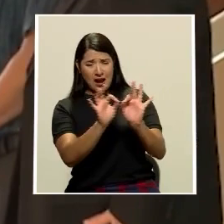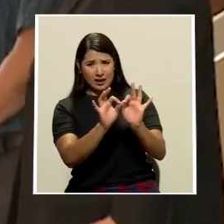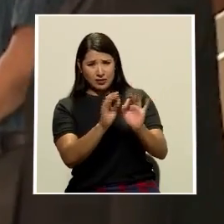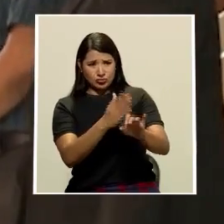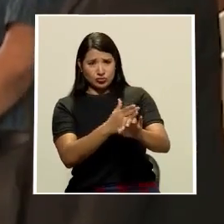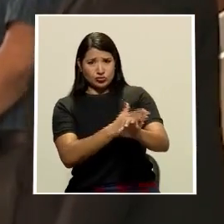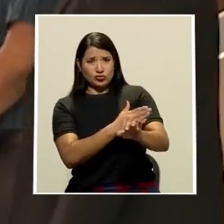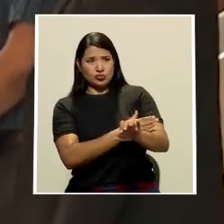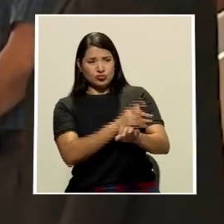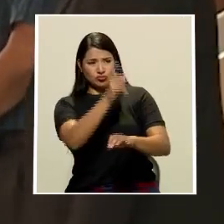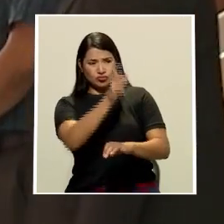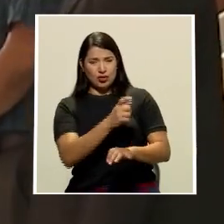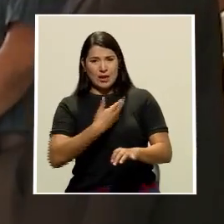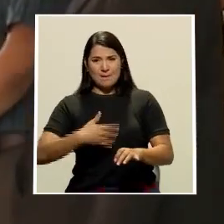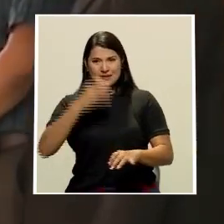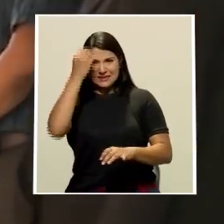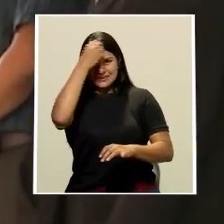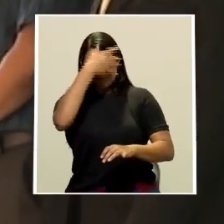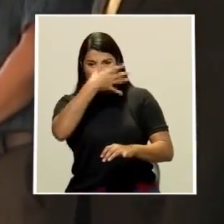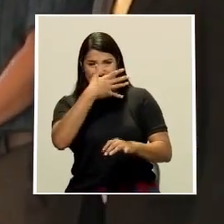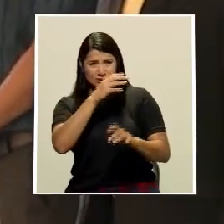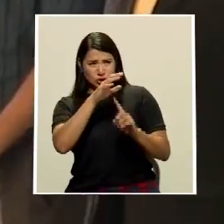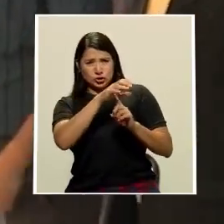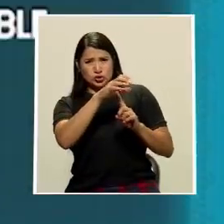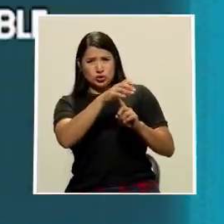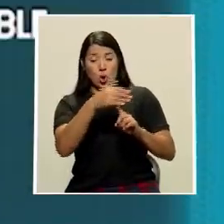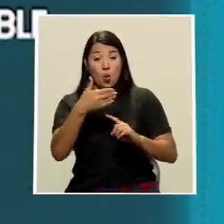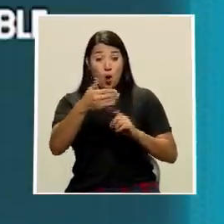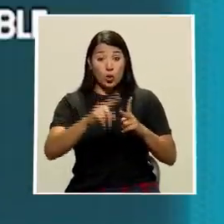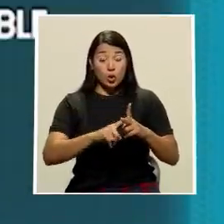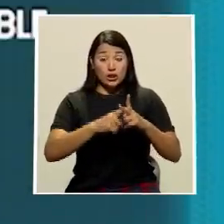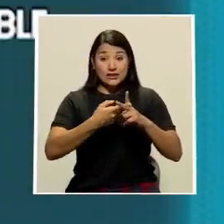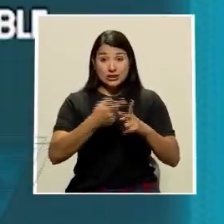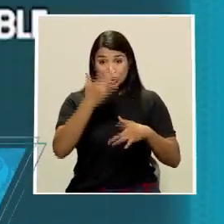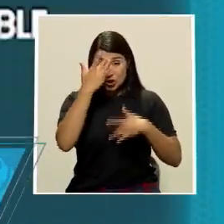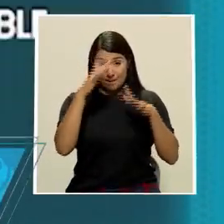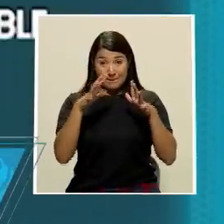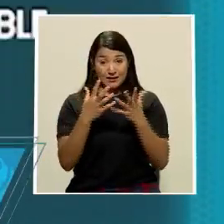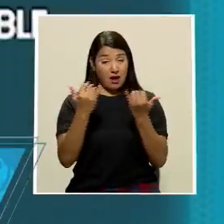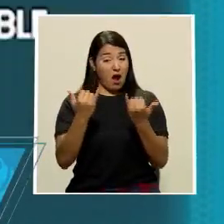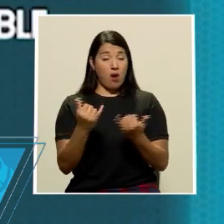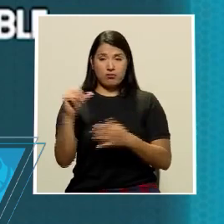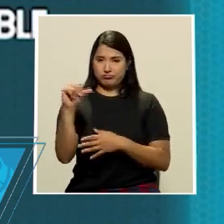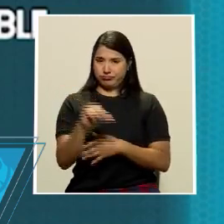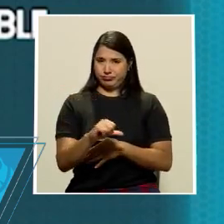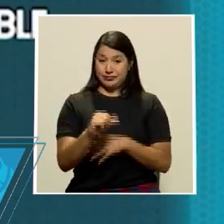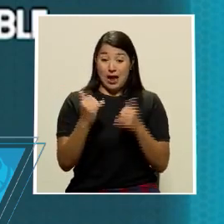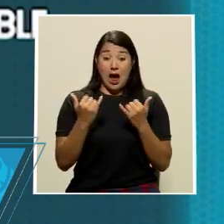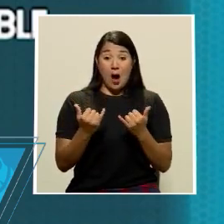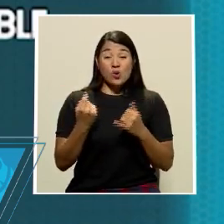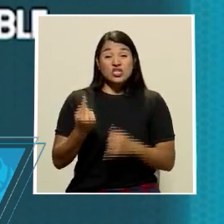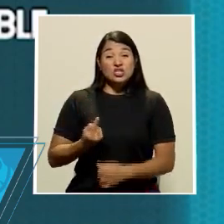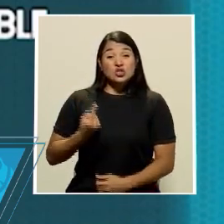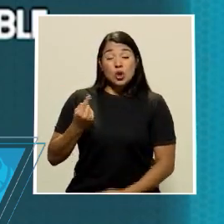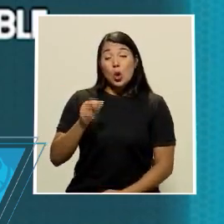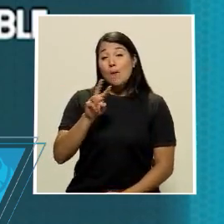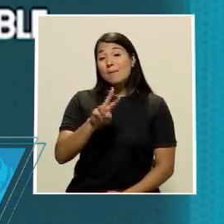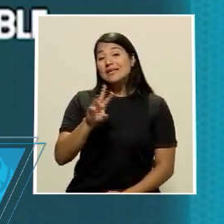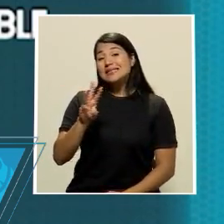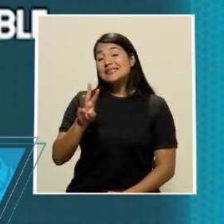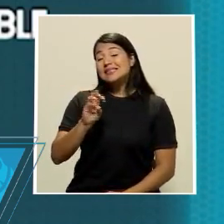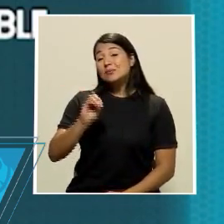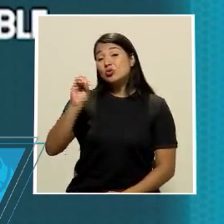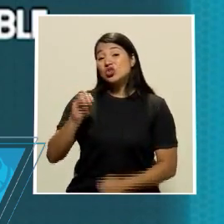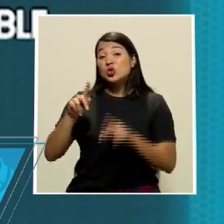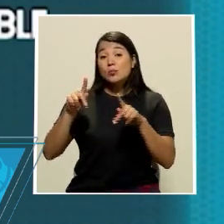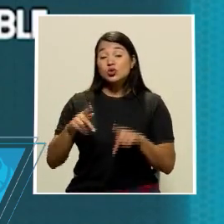tuvo el presidente Carlos Alvarado 5 meses atrás cuando inició la pandemia se desvaneció. Ahora, tan solo el 26% de los ciudadanos tiene